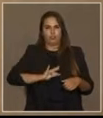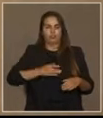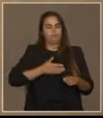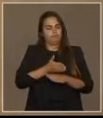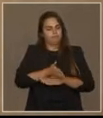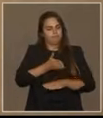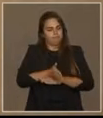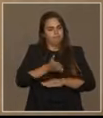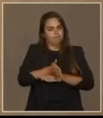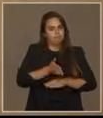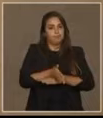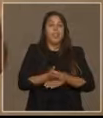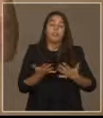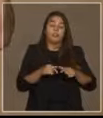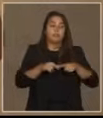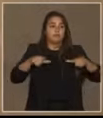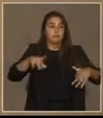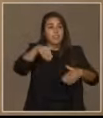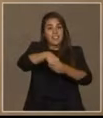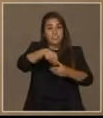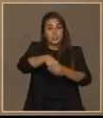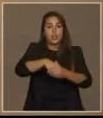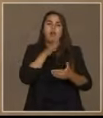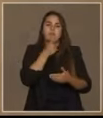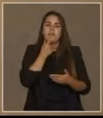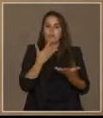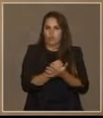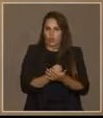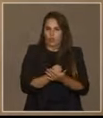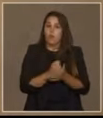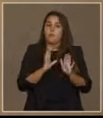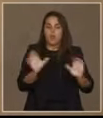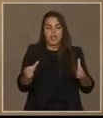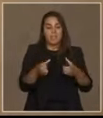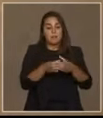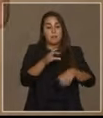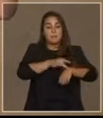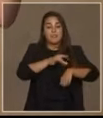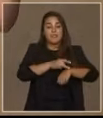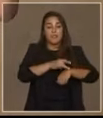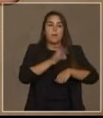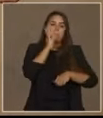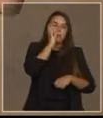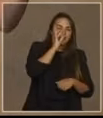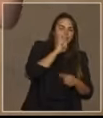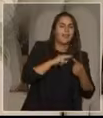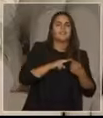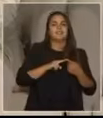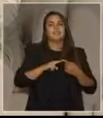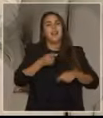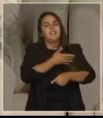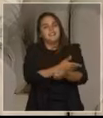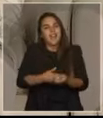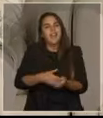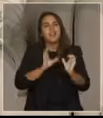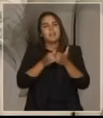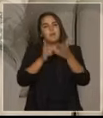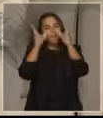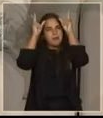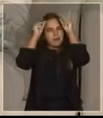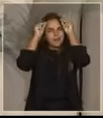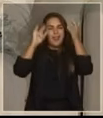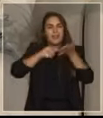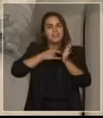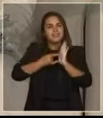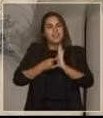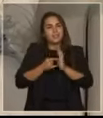por su mano y la unidad está formada, ahora los voy a decir todo, con un equipo de médicos, de pediatras, hematólogos, equipo de enfermería,